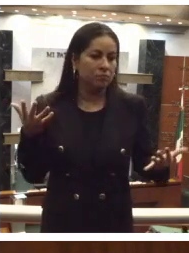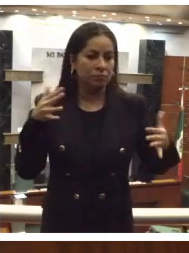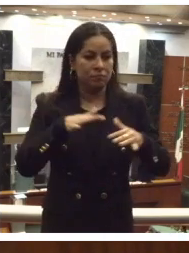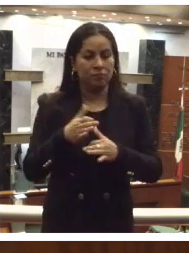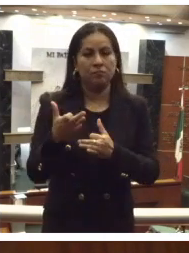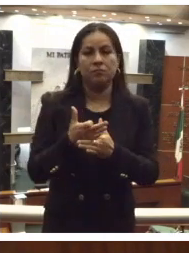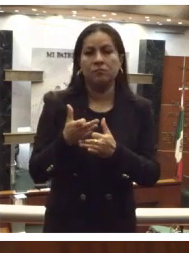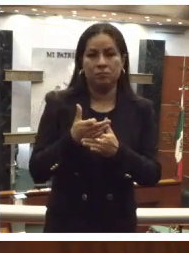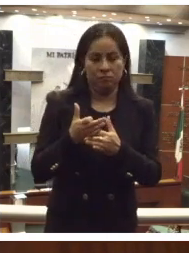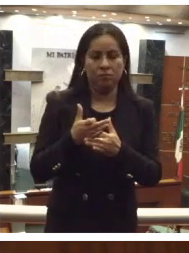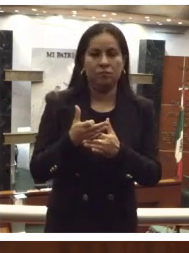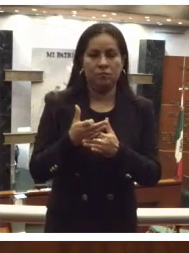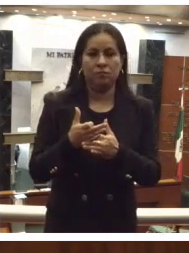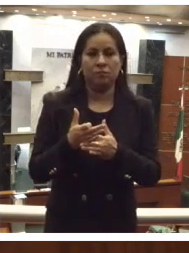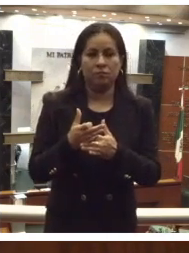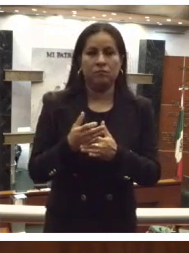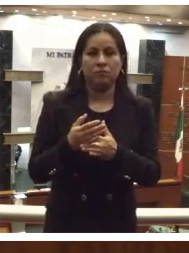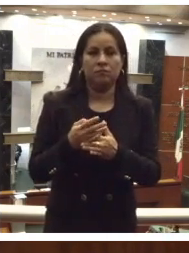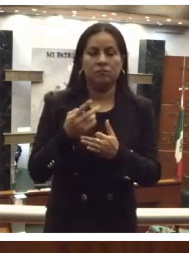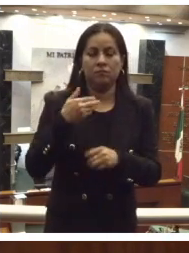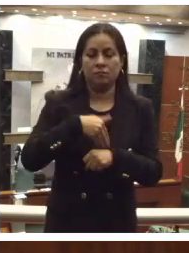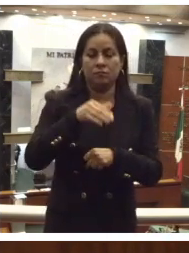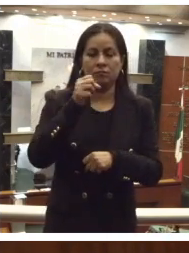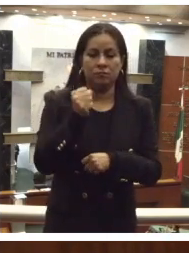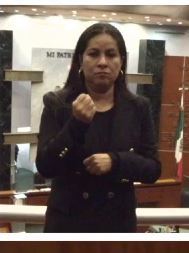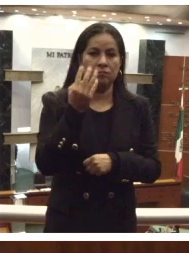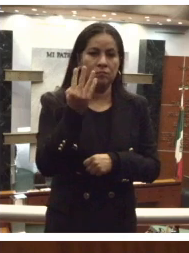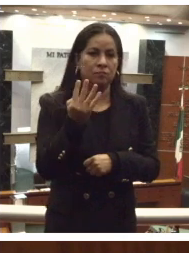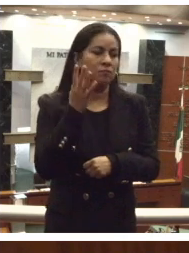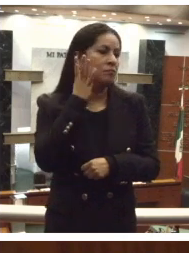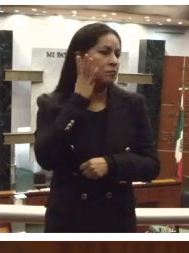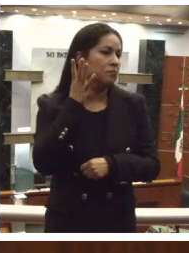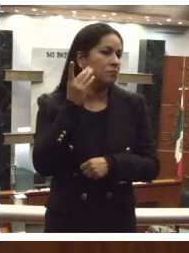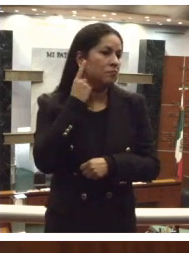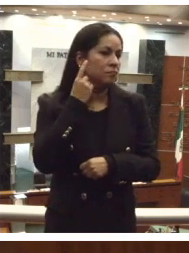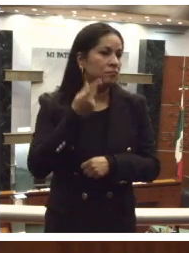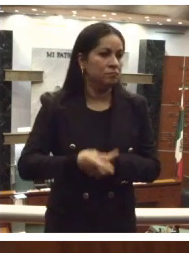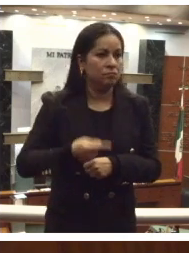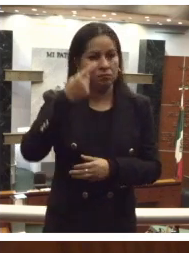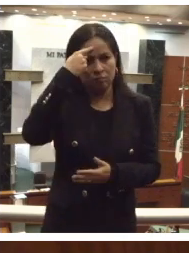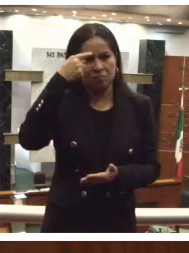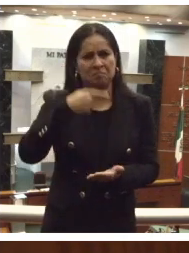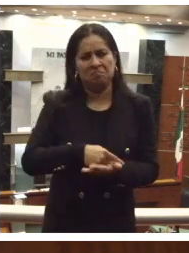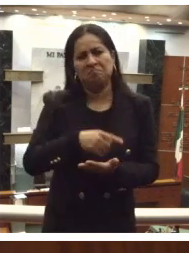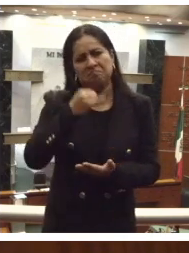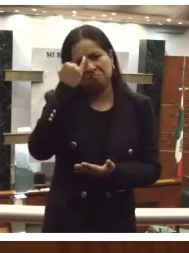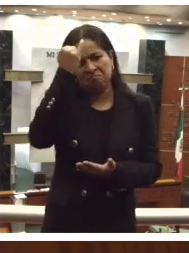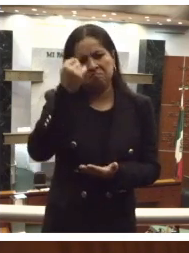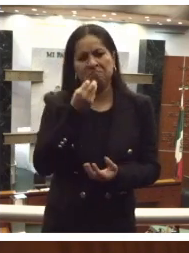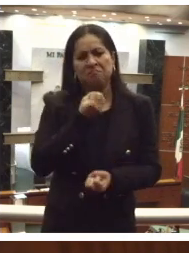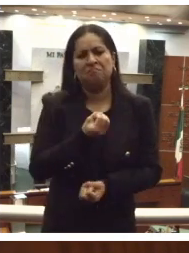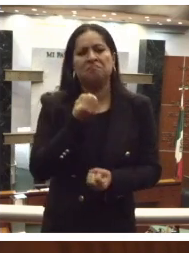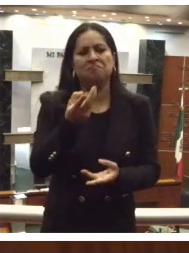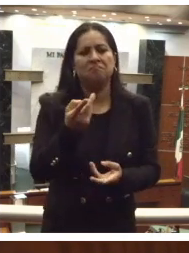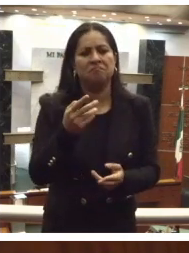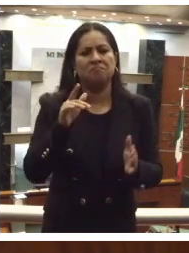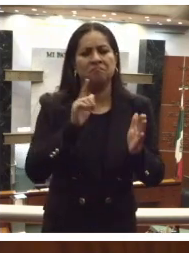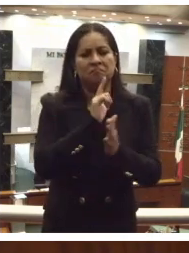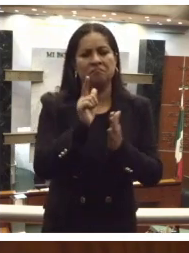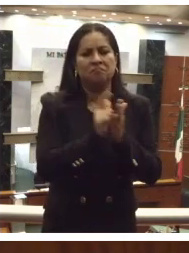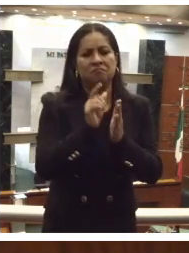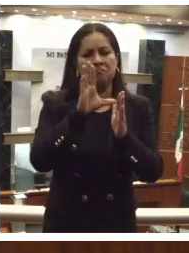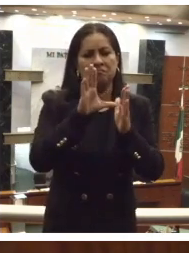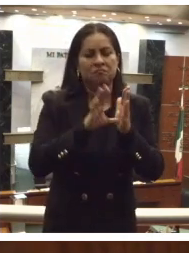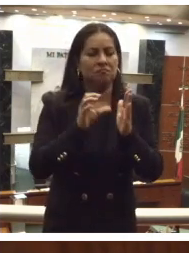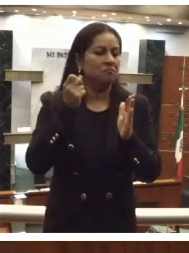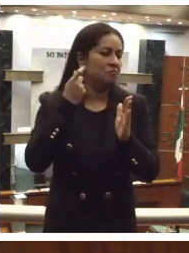Grupo Parlamentario de Morena en esta 64ª legislatura para fijar posición respecto a una reforma a la